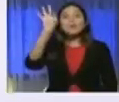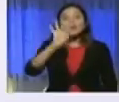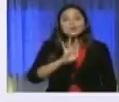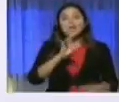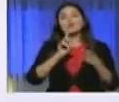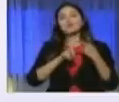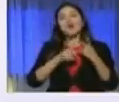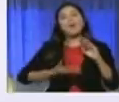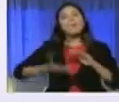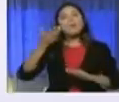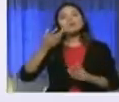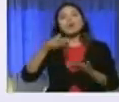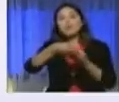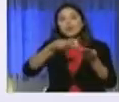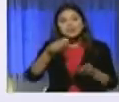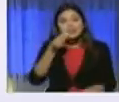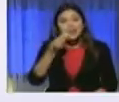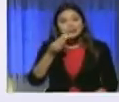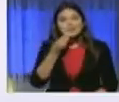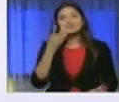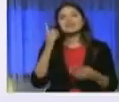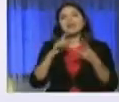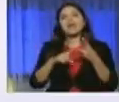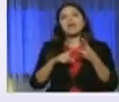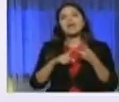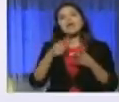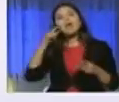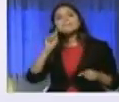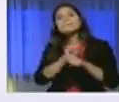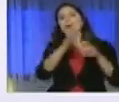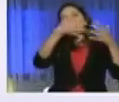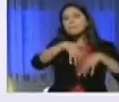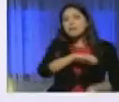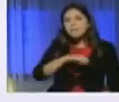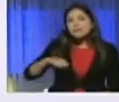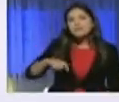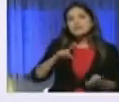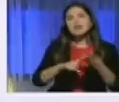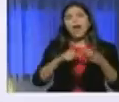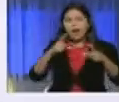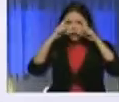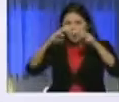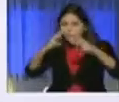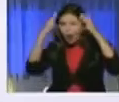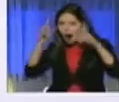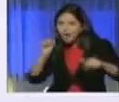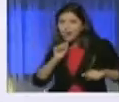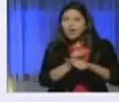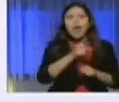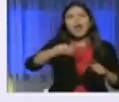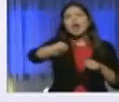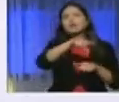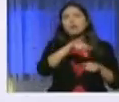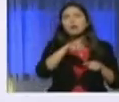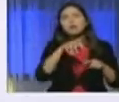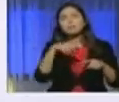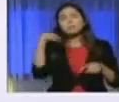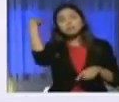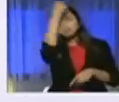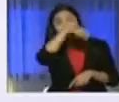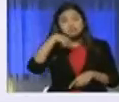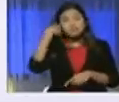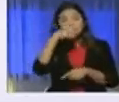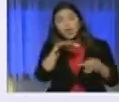el aumento del Cestatique, enfrentando a Fede Cámara, enfrentando a Ramos Alú y a todas las momias, zombies y